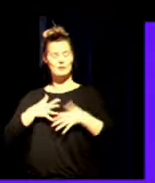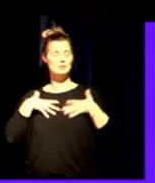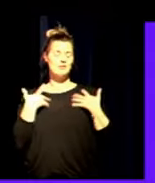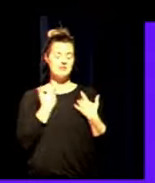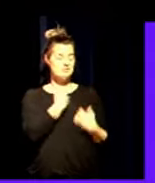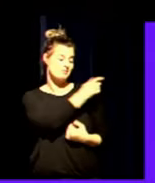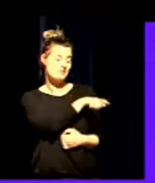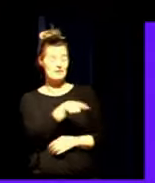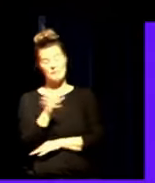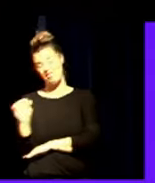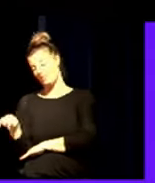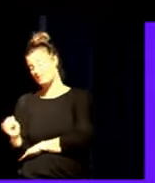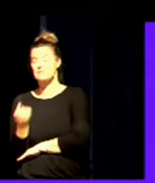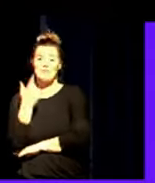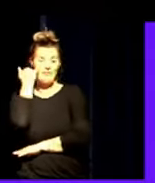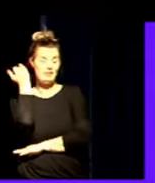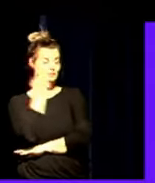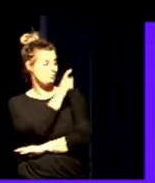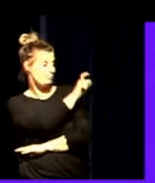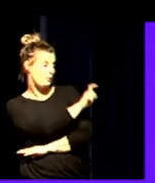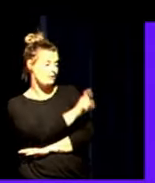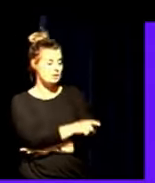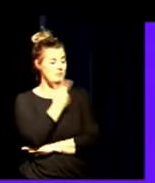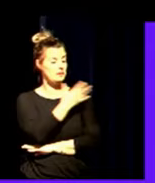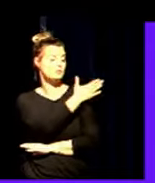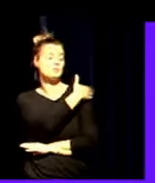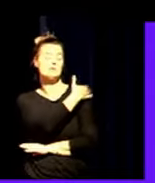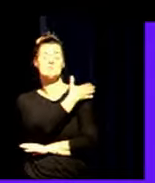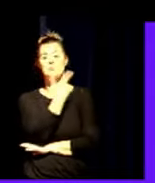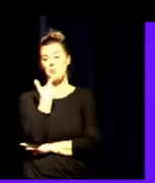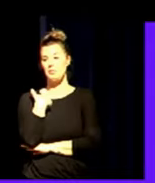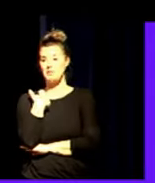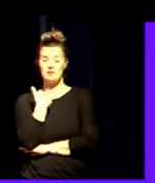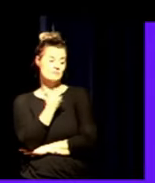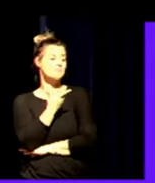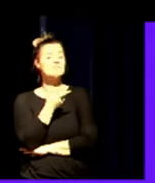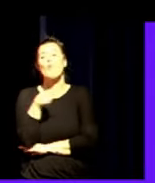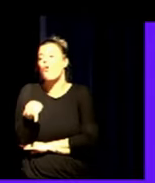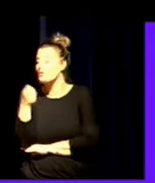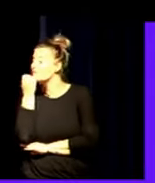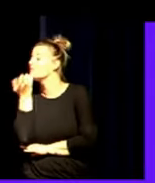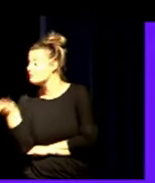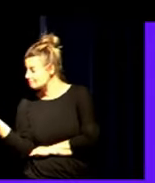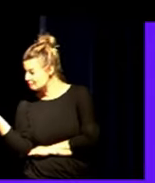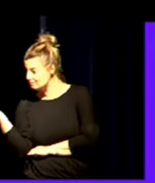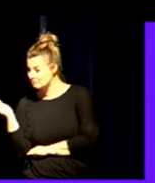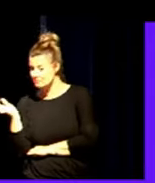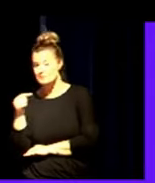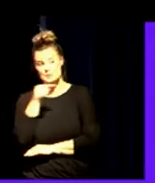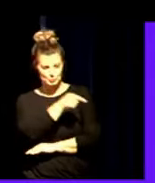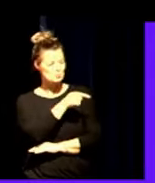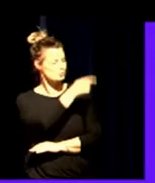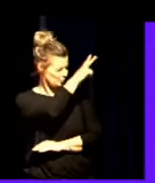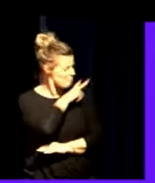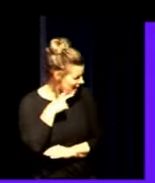fíjate, hay un profesor, una profesora que me toca la espalda y me dice, ¿cómo estás hoy? Tú sí que